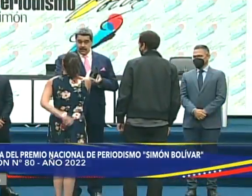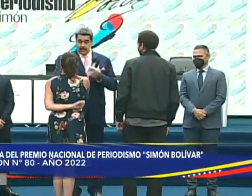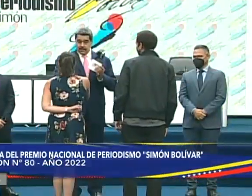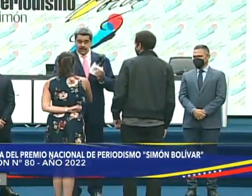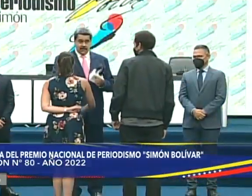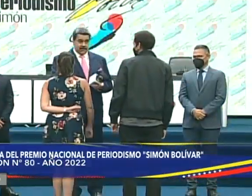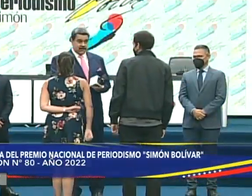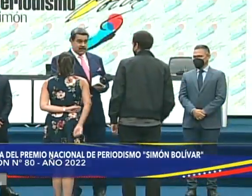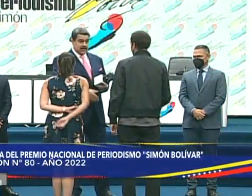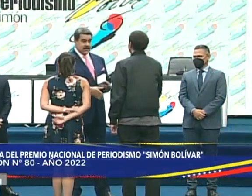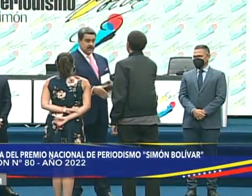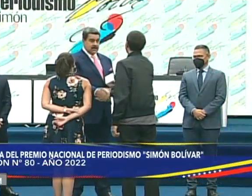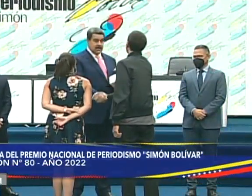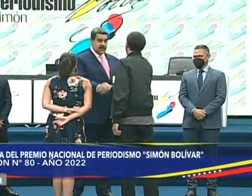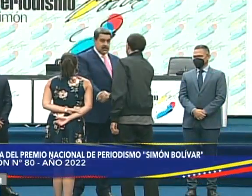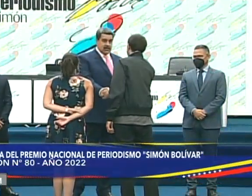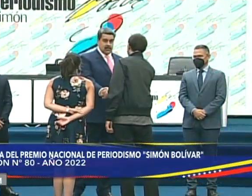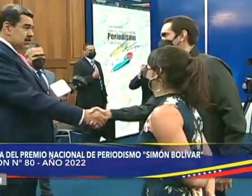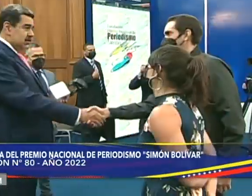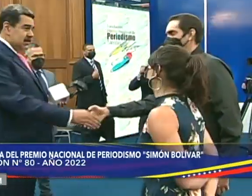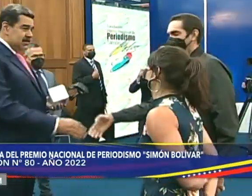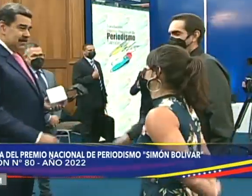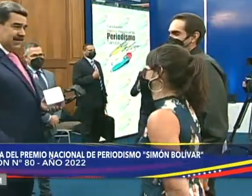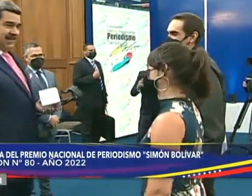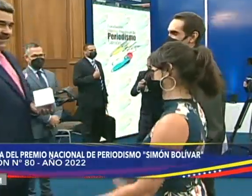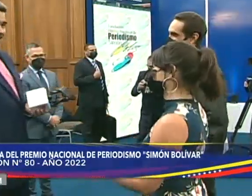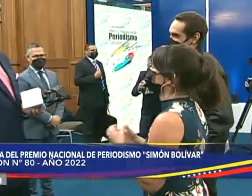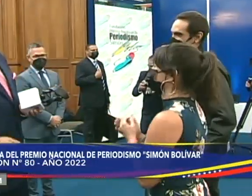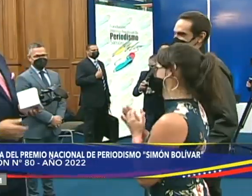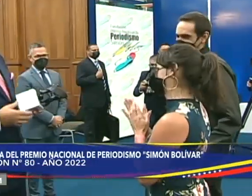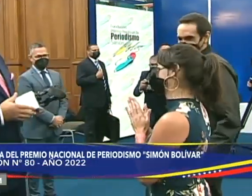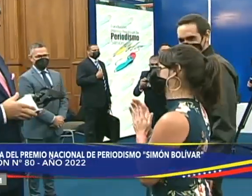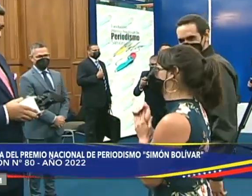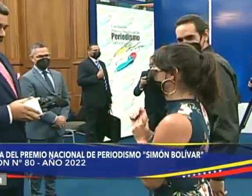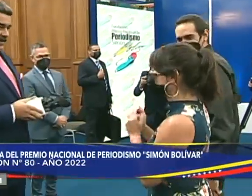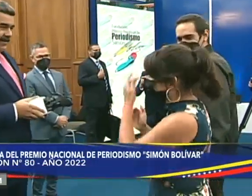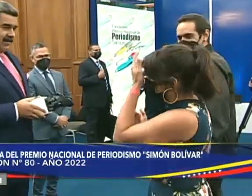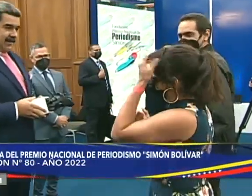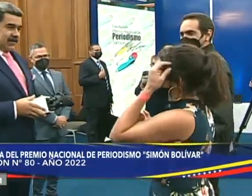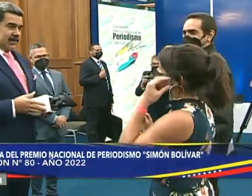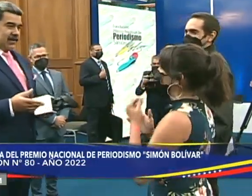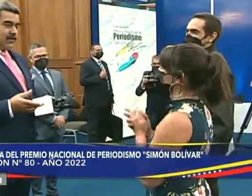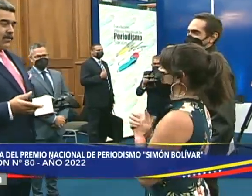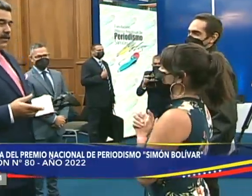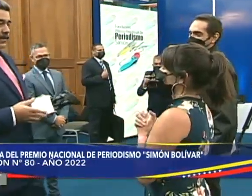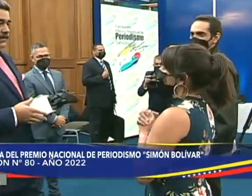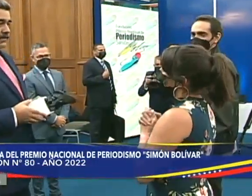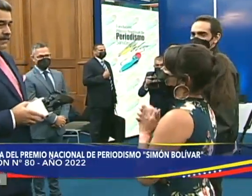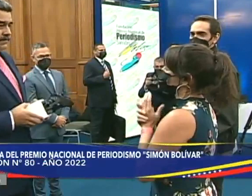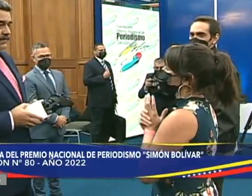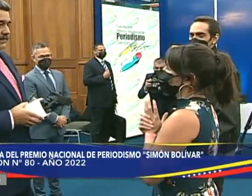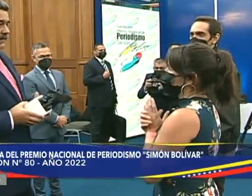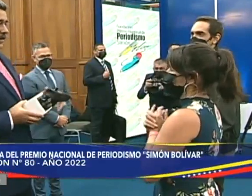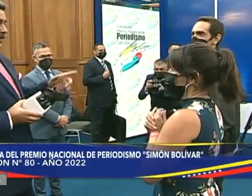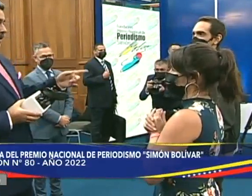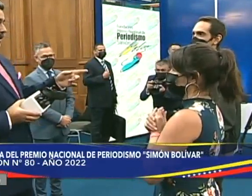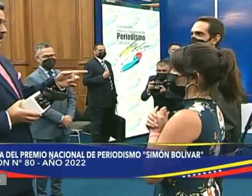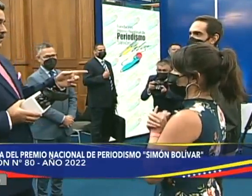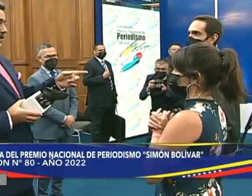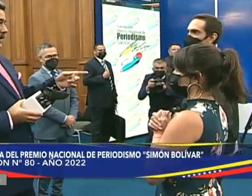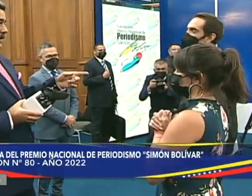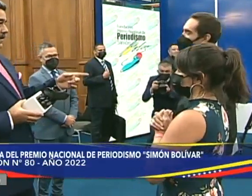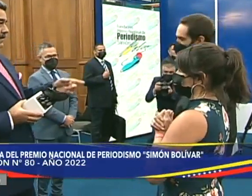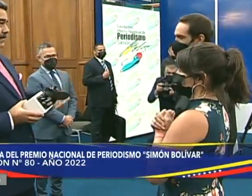Venezuela, vienen allí entonces a recibir su premio a través de lo que ha sido también estas